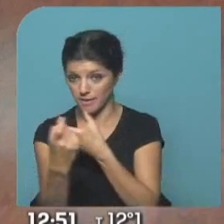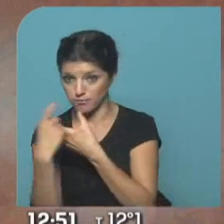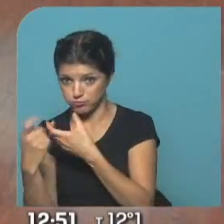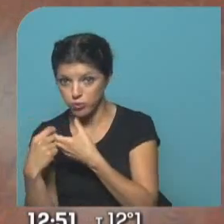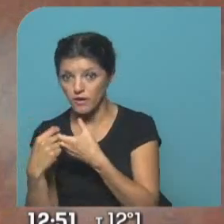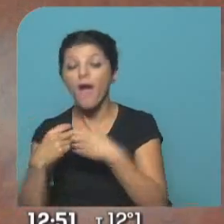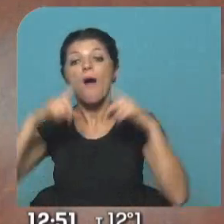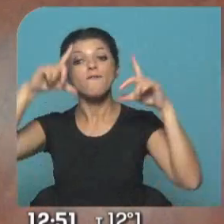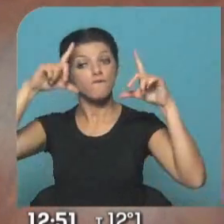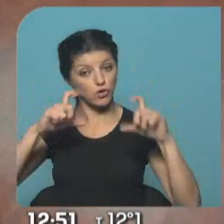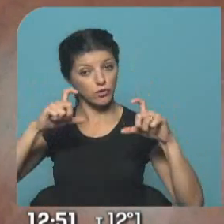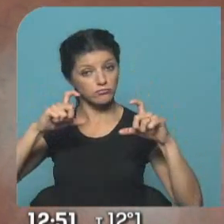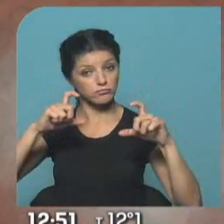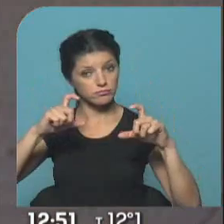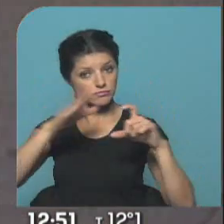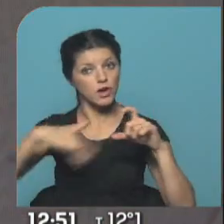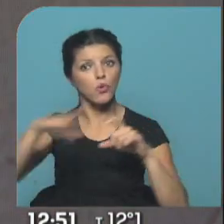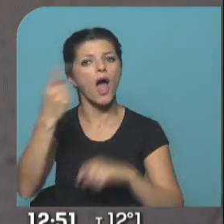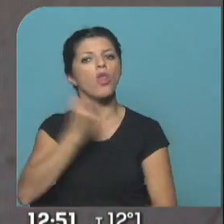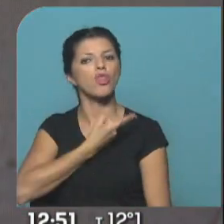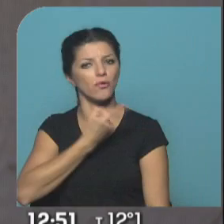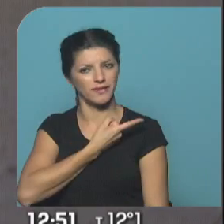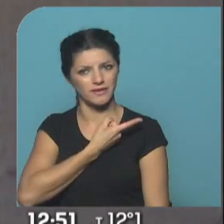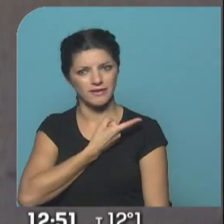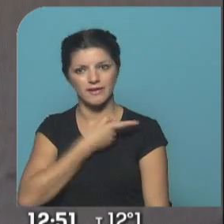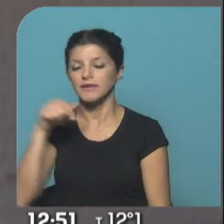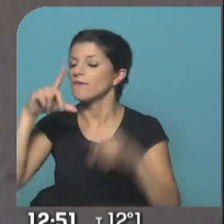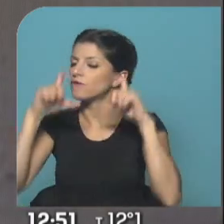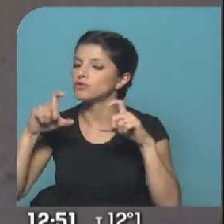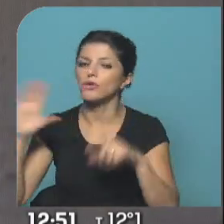sacaran una foto del lugar donde estaban. Y había fotos de todas las ciudades de Europa.